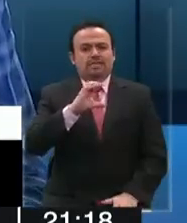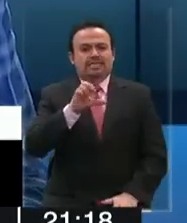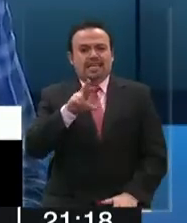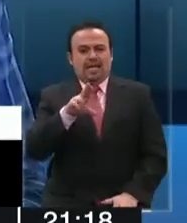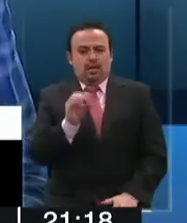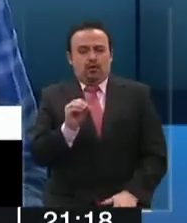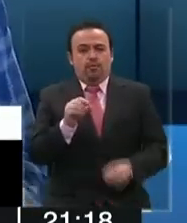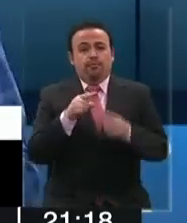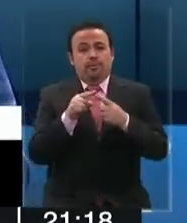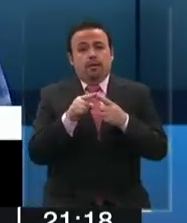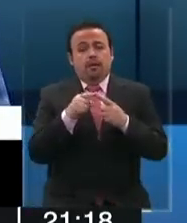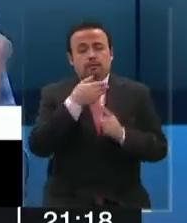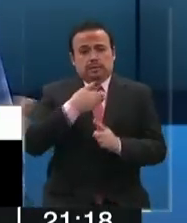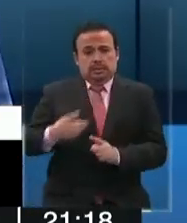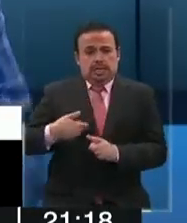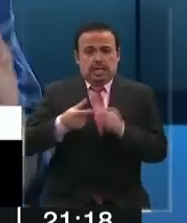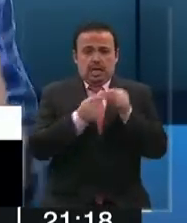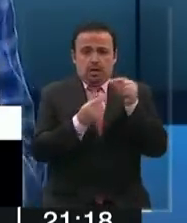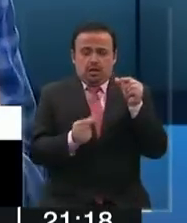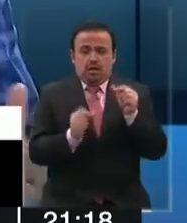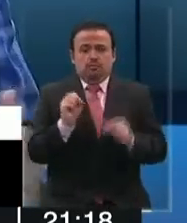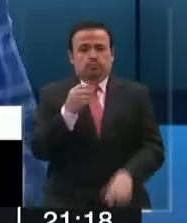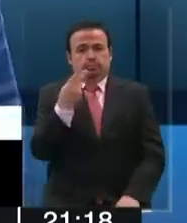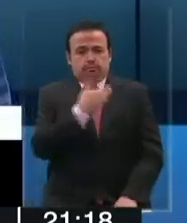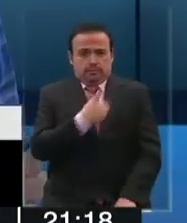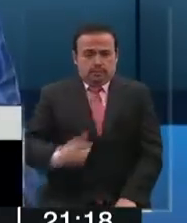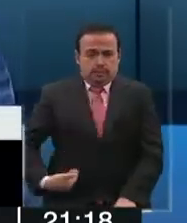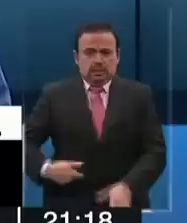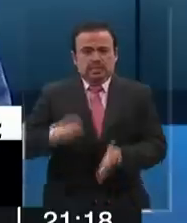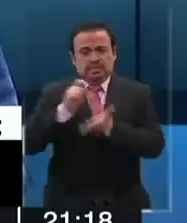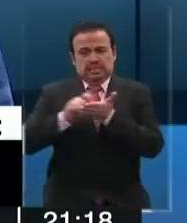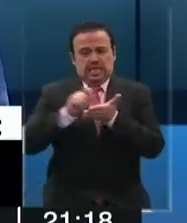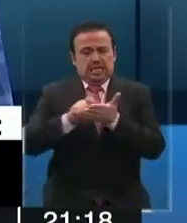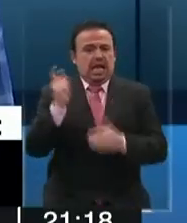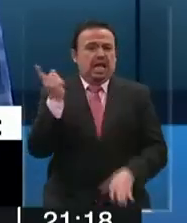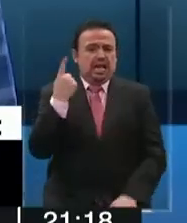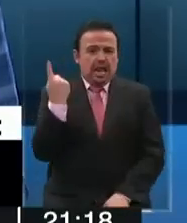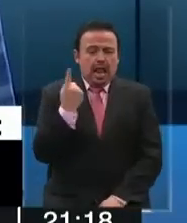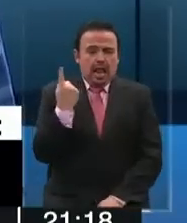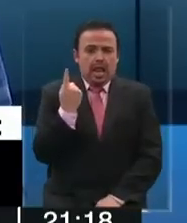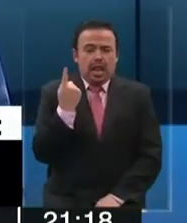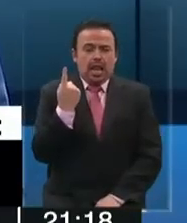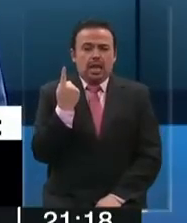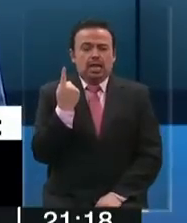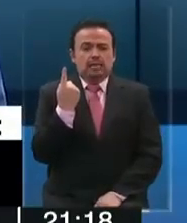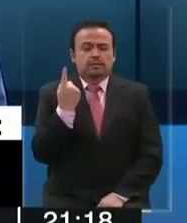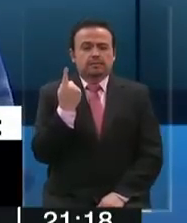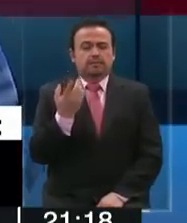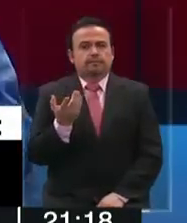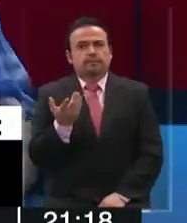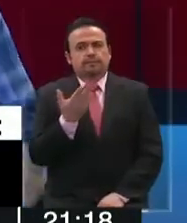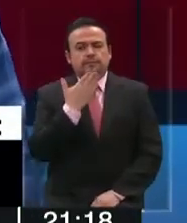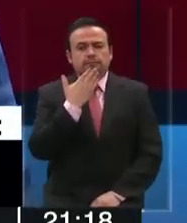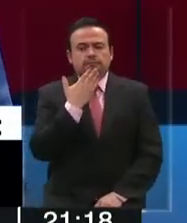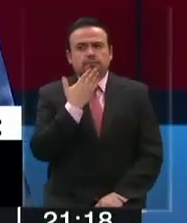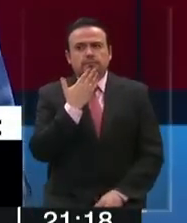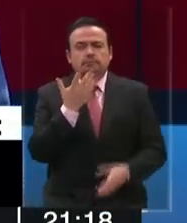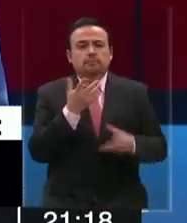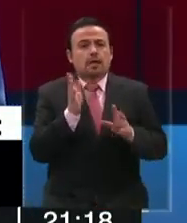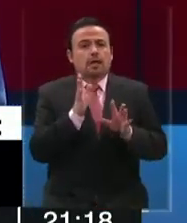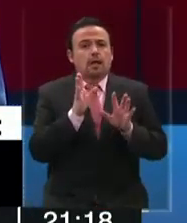presidente nacional vicepresidente secretario general Eh no se han